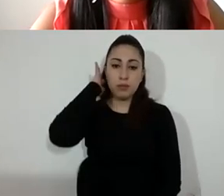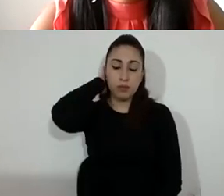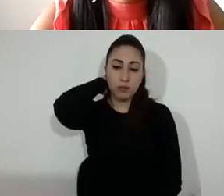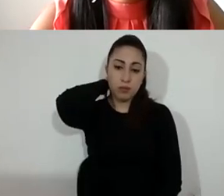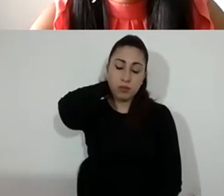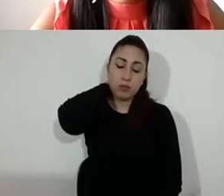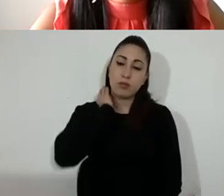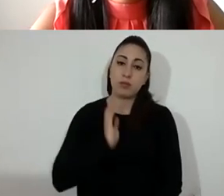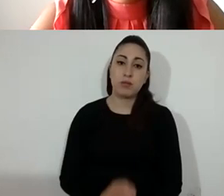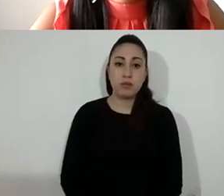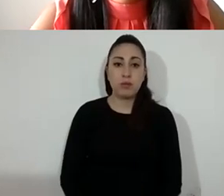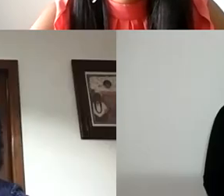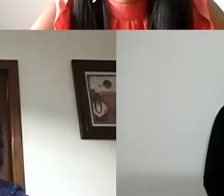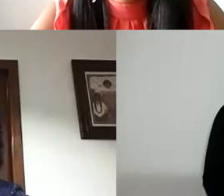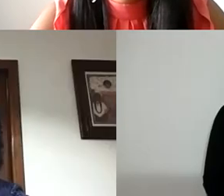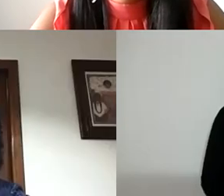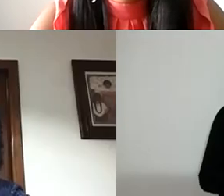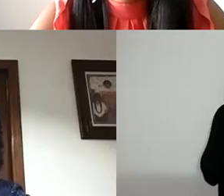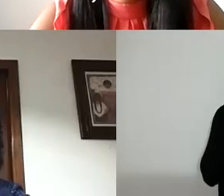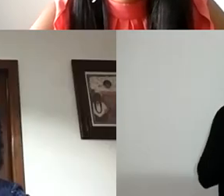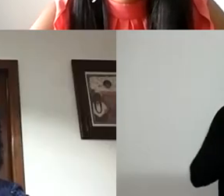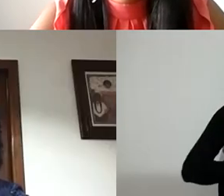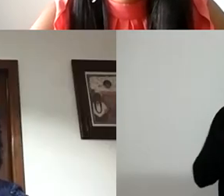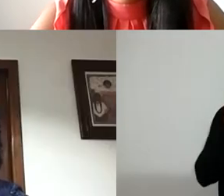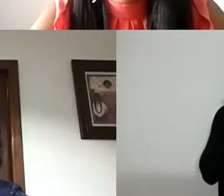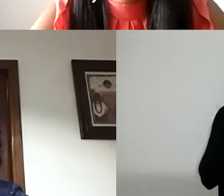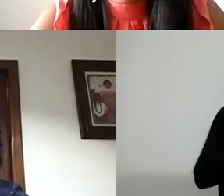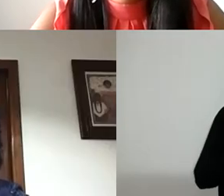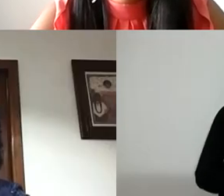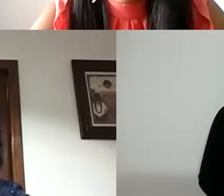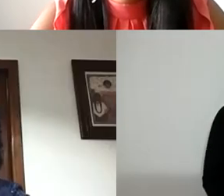¿Alguna diputada o diputado que me falte?